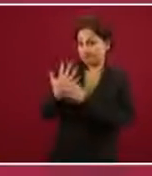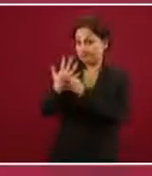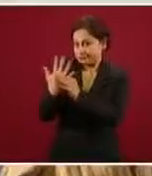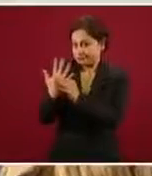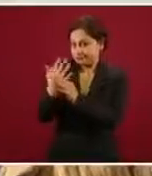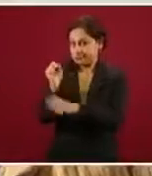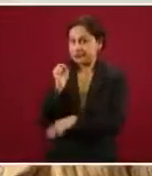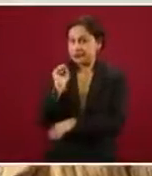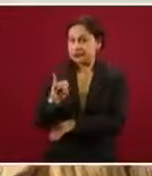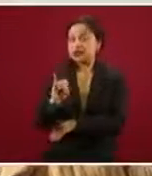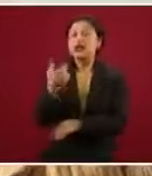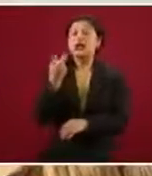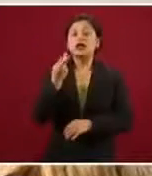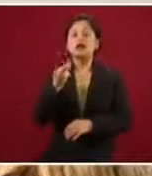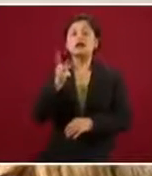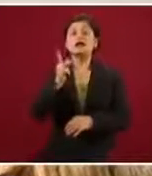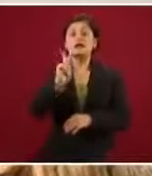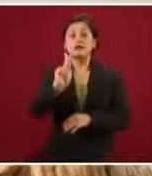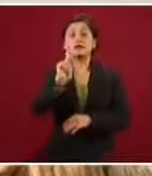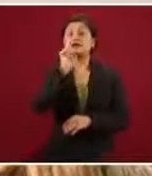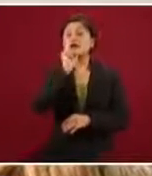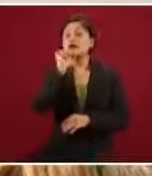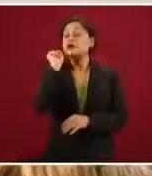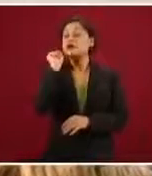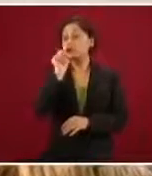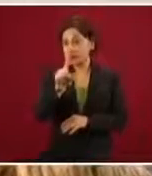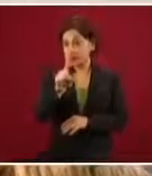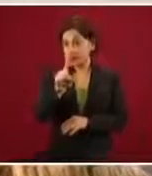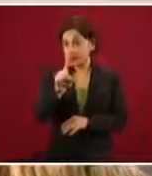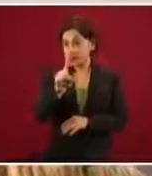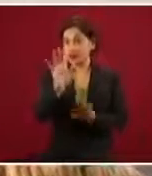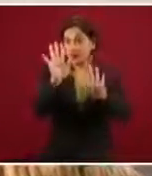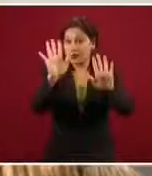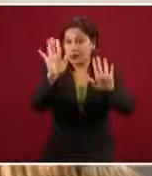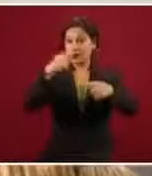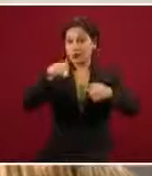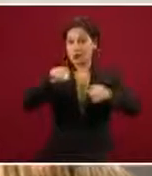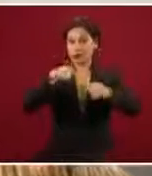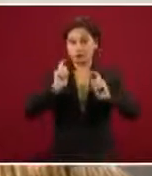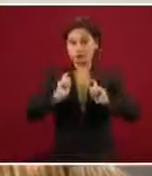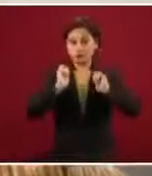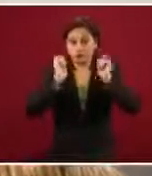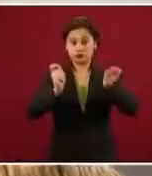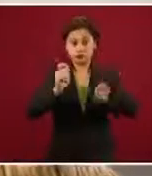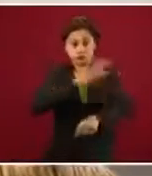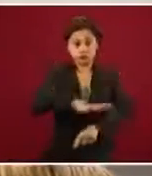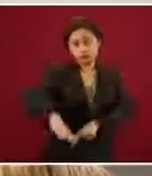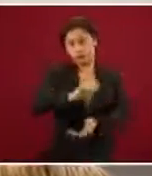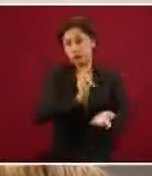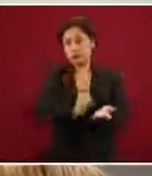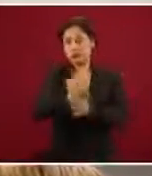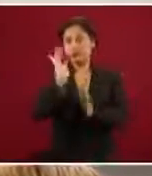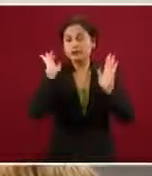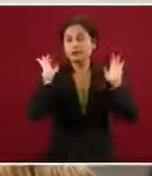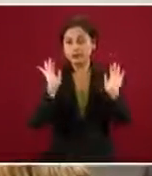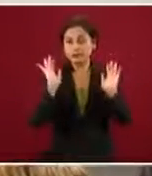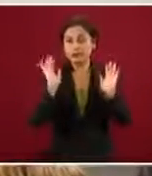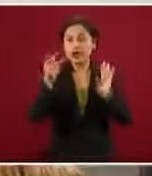también dije que la última palabra la tenía la gente y que hay el